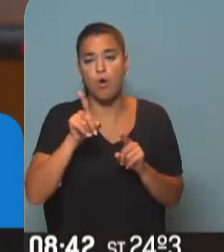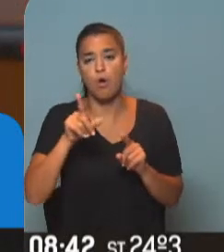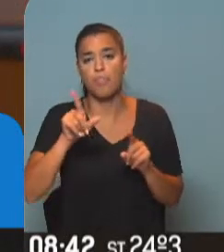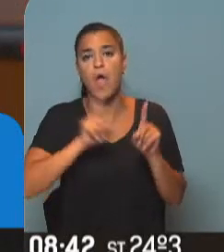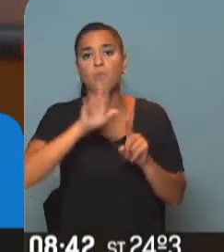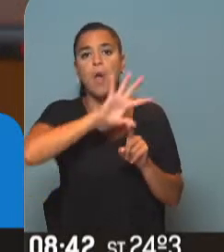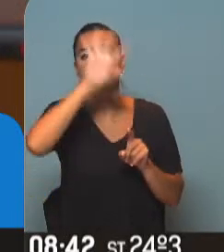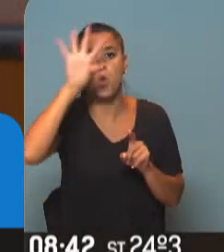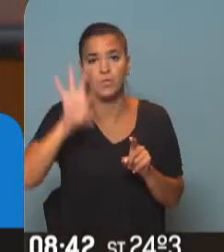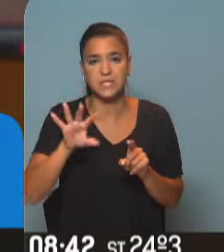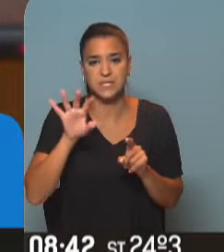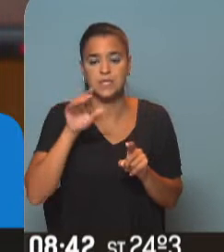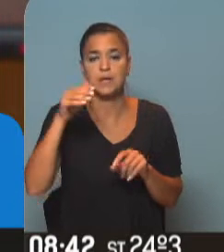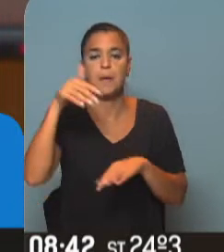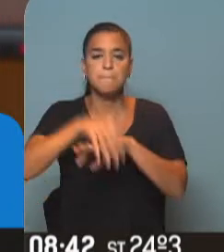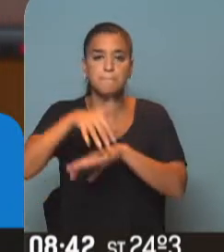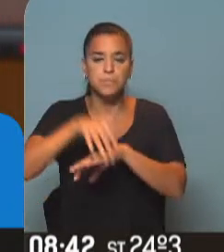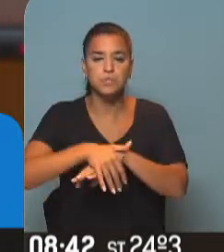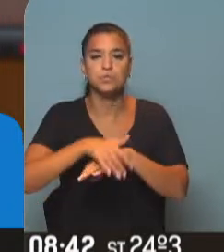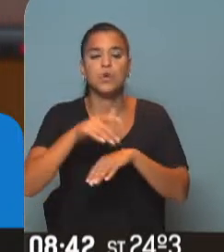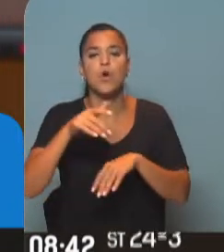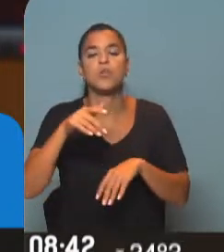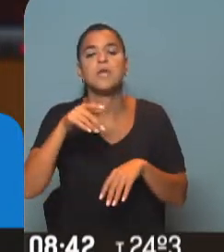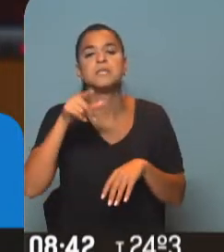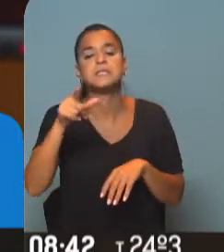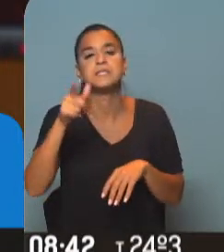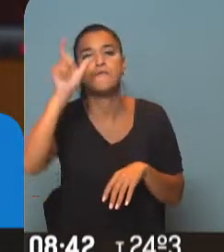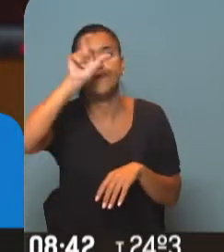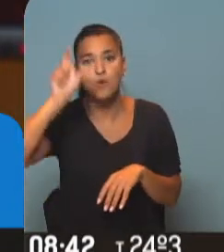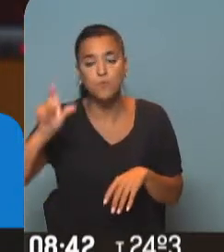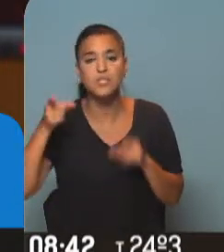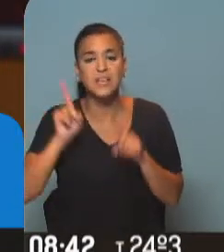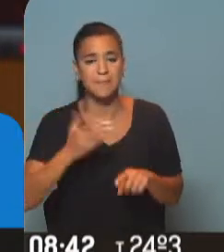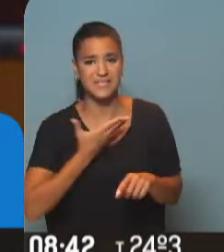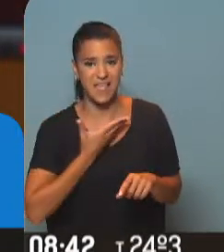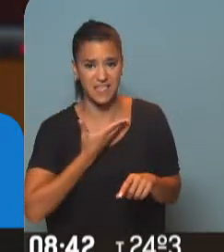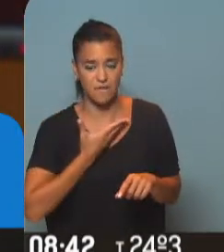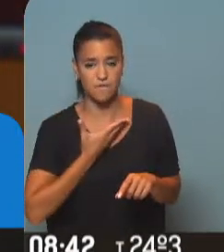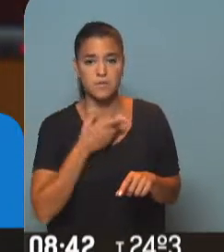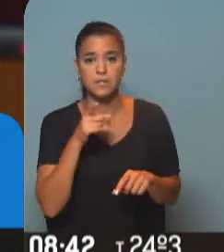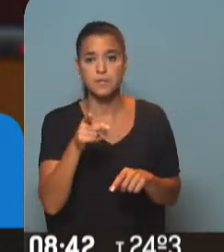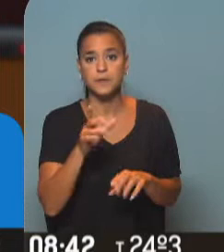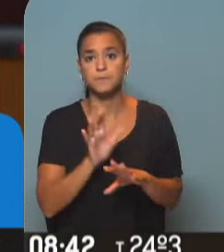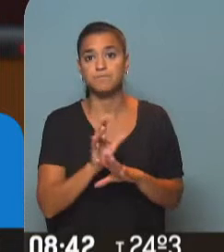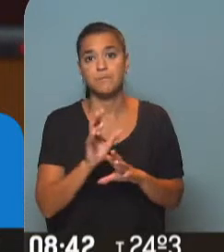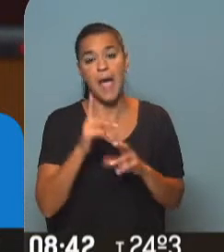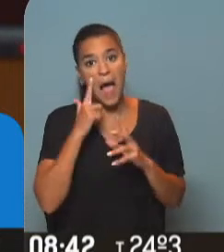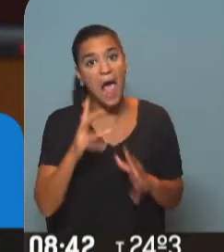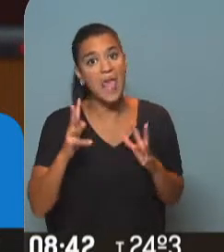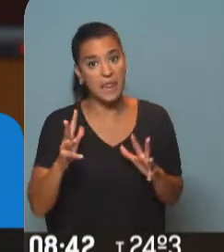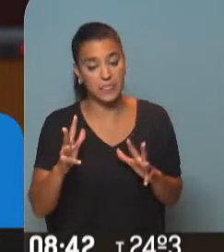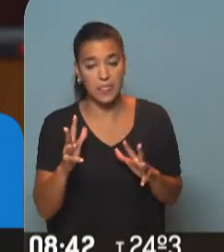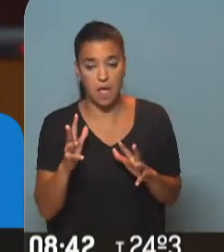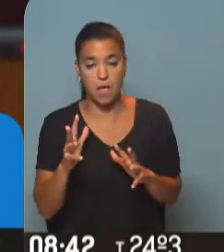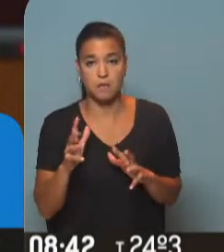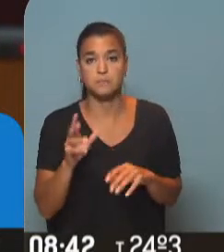del país en millones en portuga suben en formosa y en la ciudad de santa fe esto nos pone obviamente en alerta saber cuáles